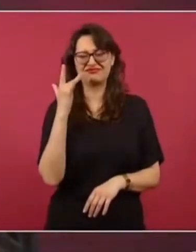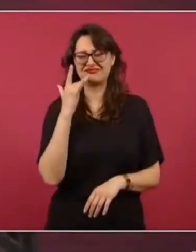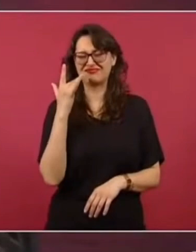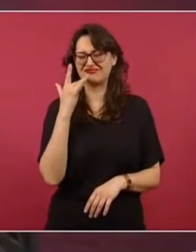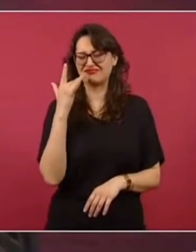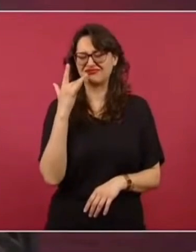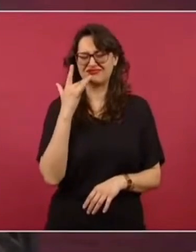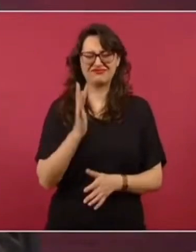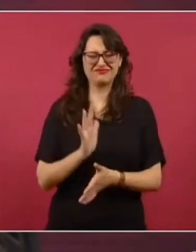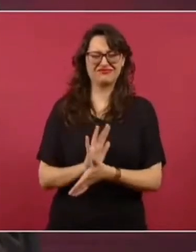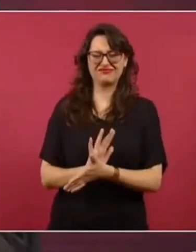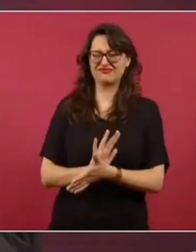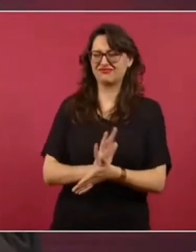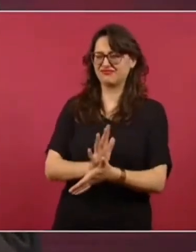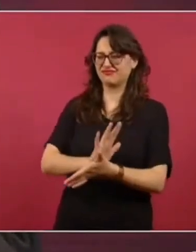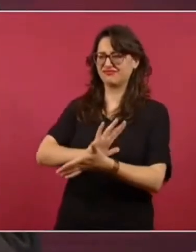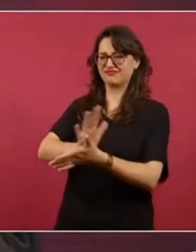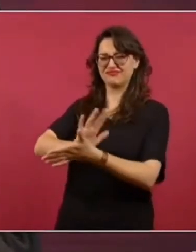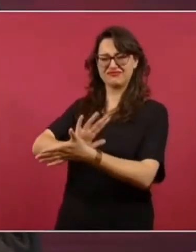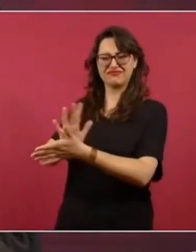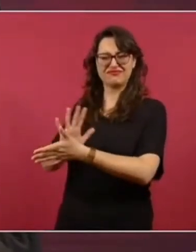clasistas.